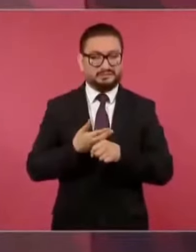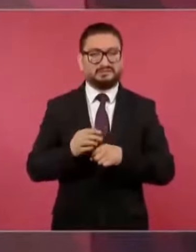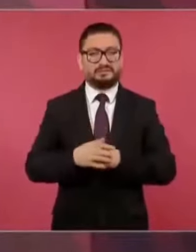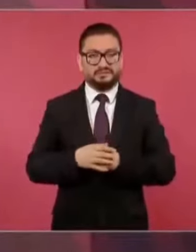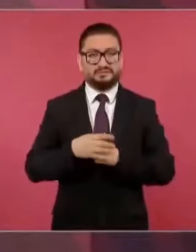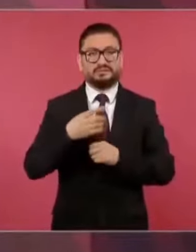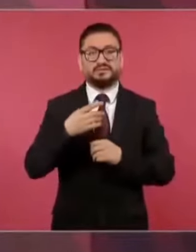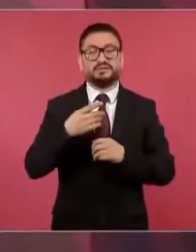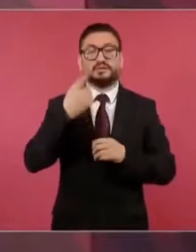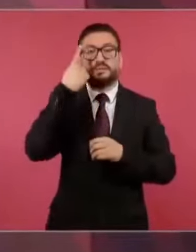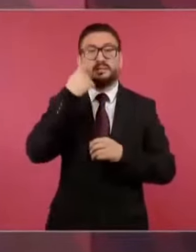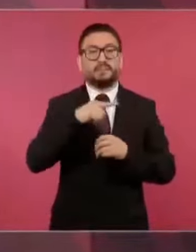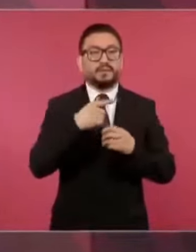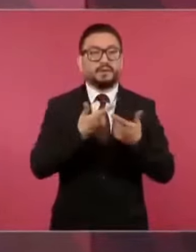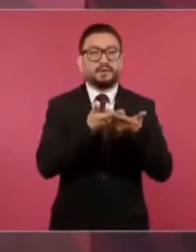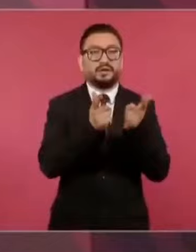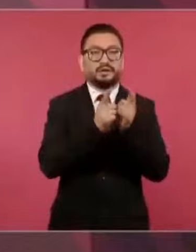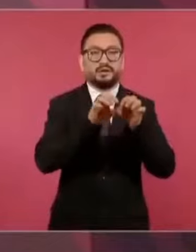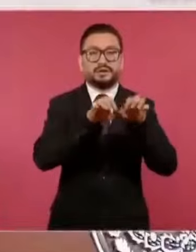del gabinete,